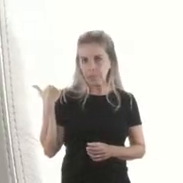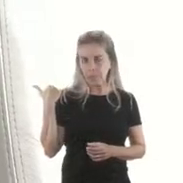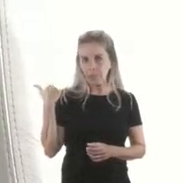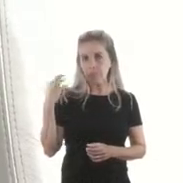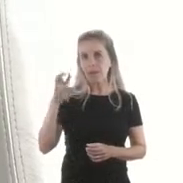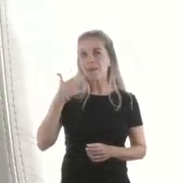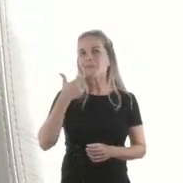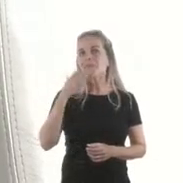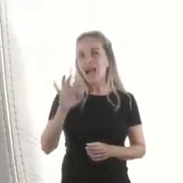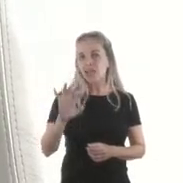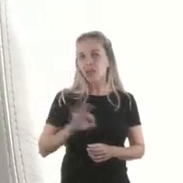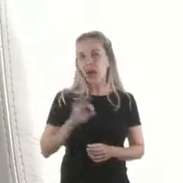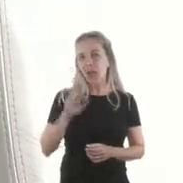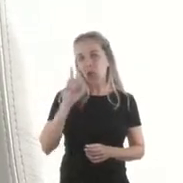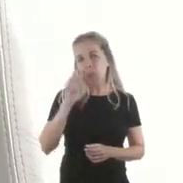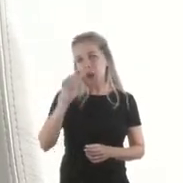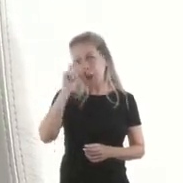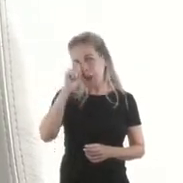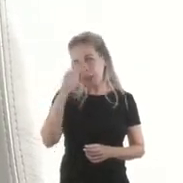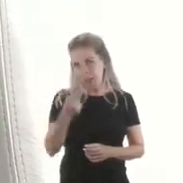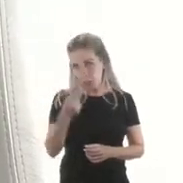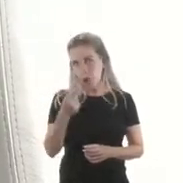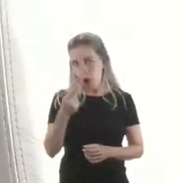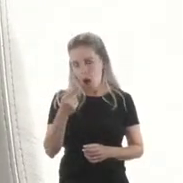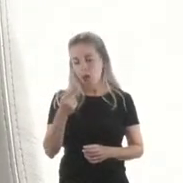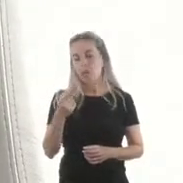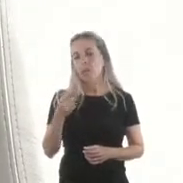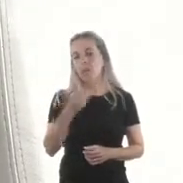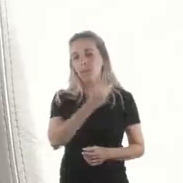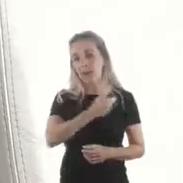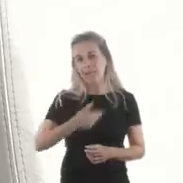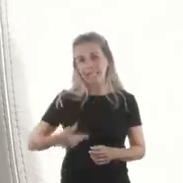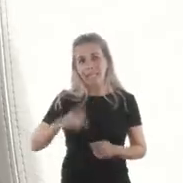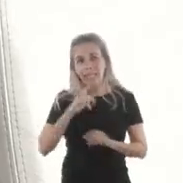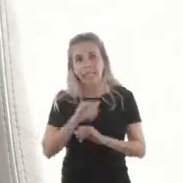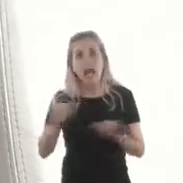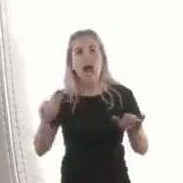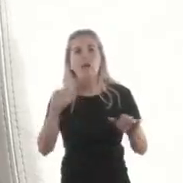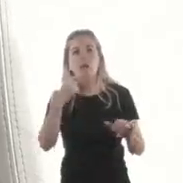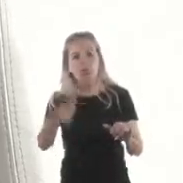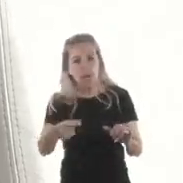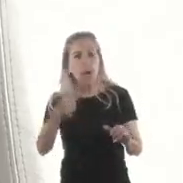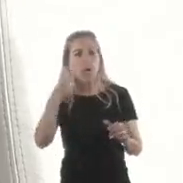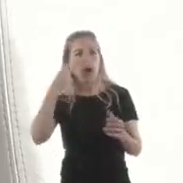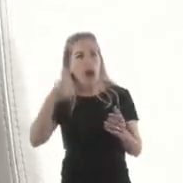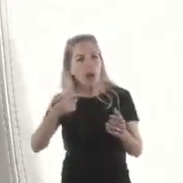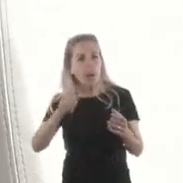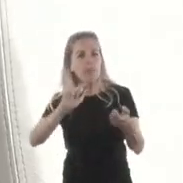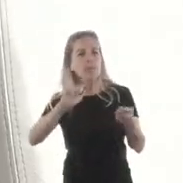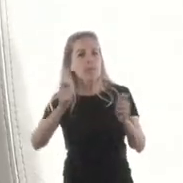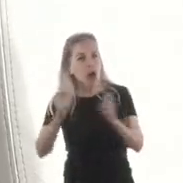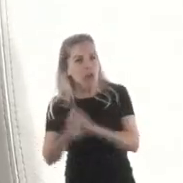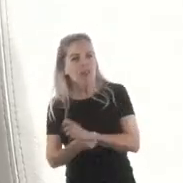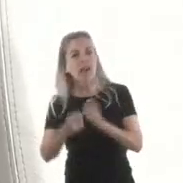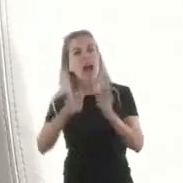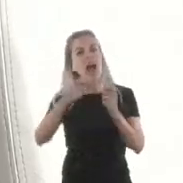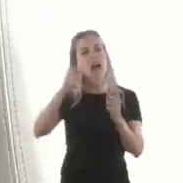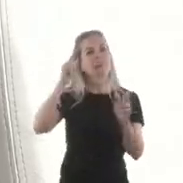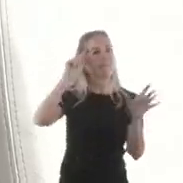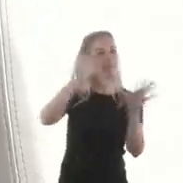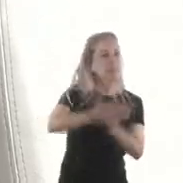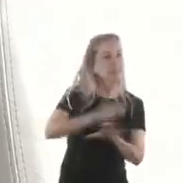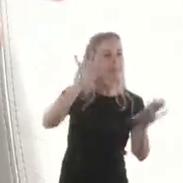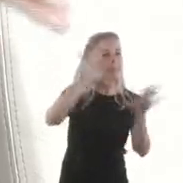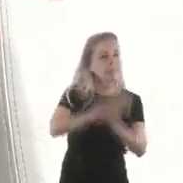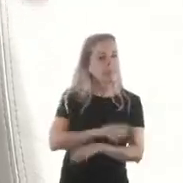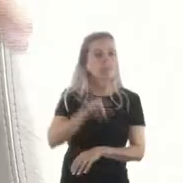las PASO de 2021, el Presidente salió a hablar y dijo que iba a corregir, iba a escuchar los errores que se habían cometido. Usted